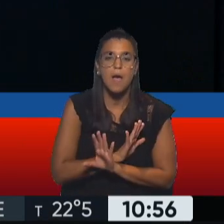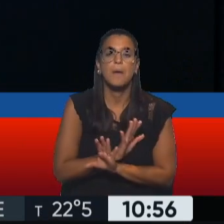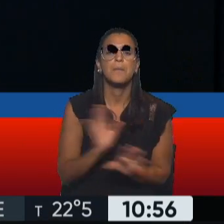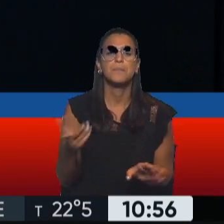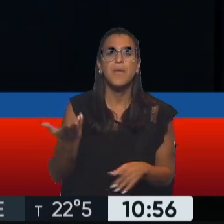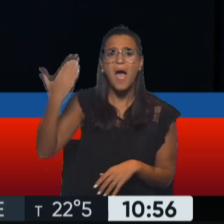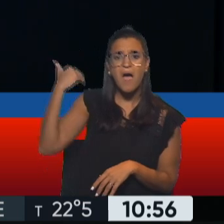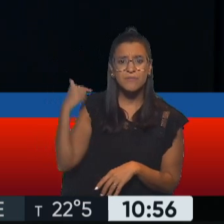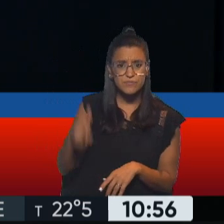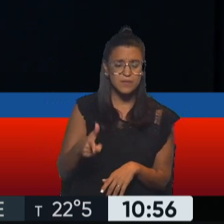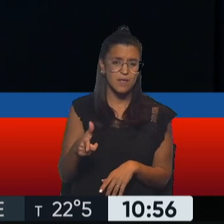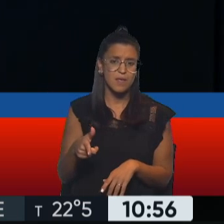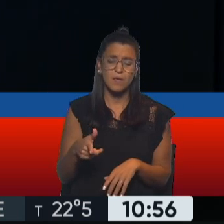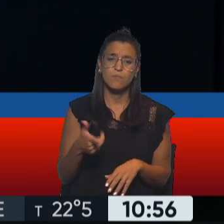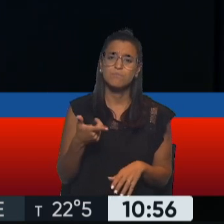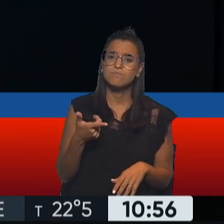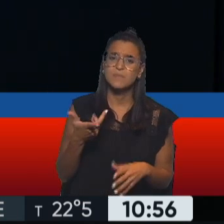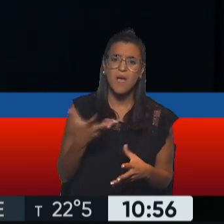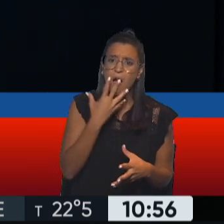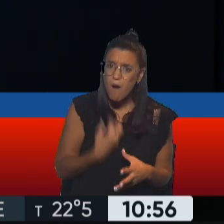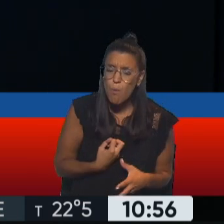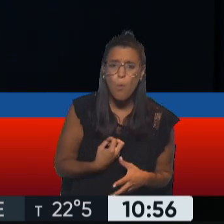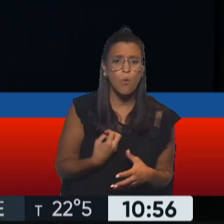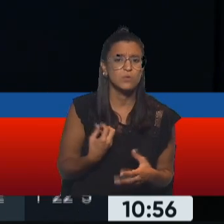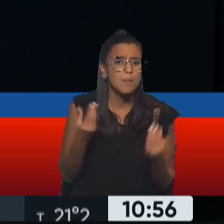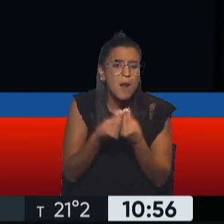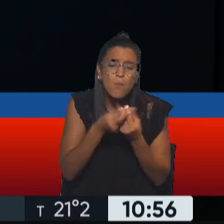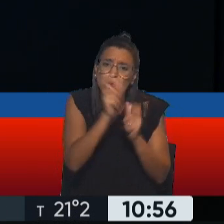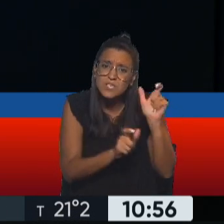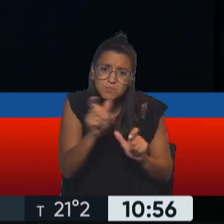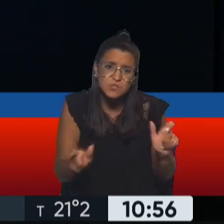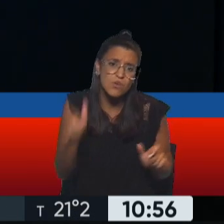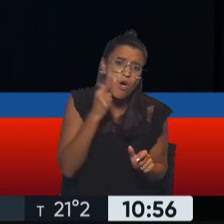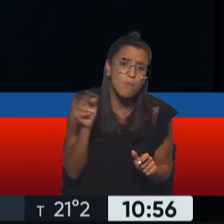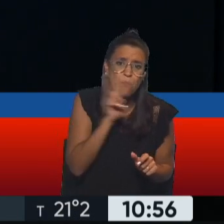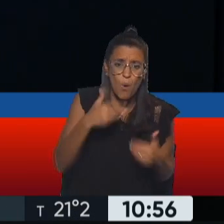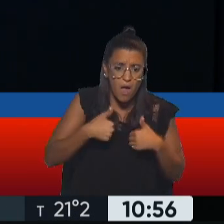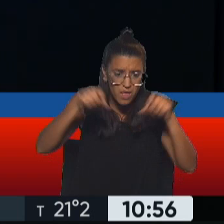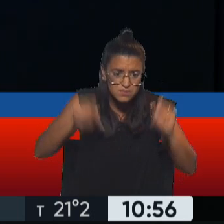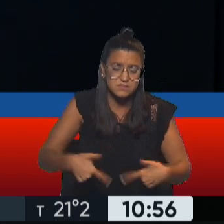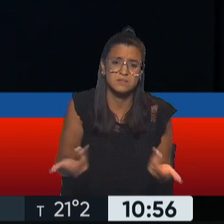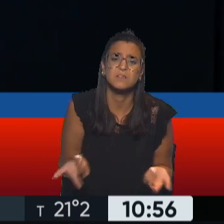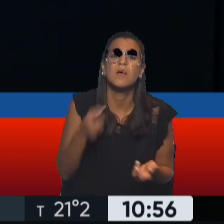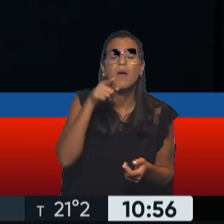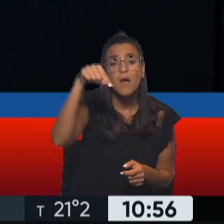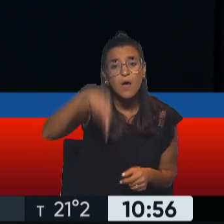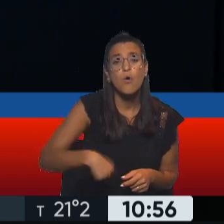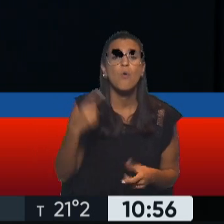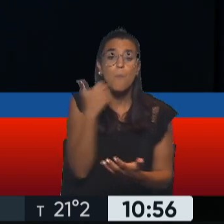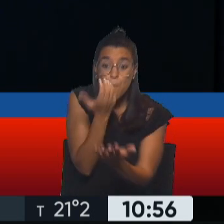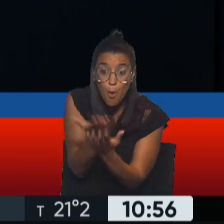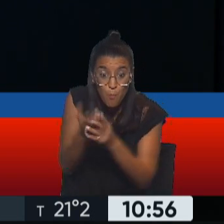que hubiese sido claramente un lugar de angustia para millones de argentinas y de argentinos. Es una